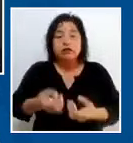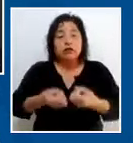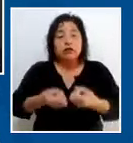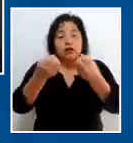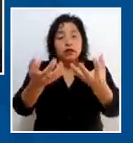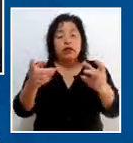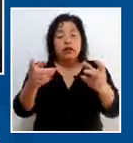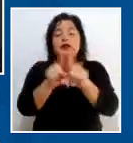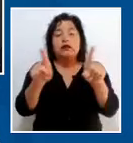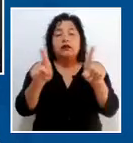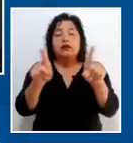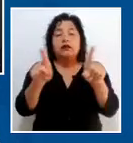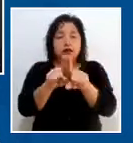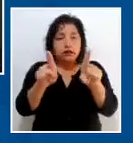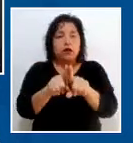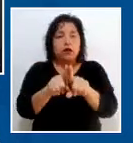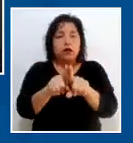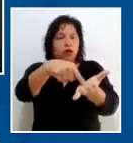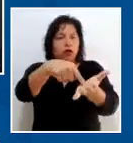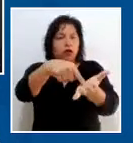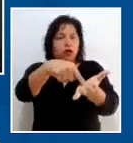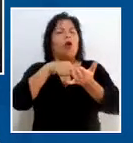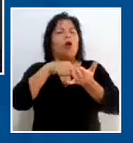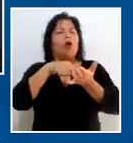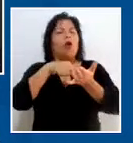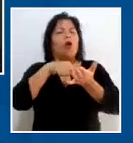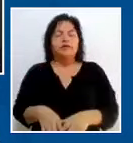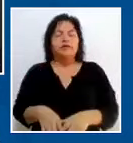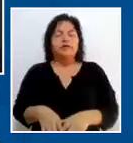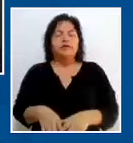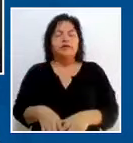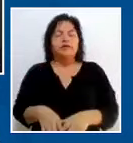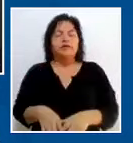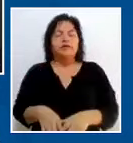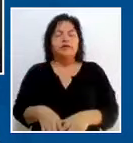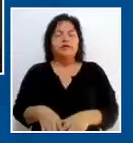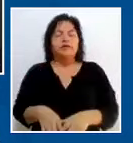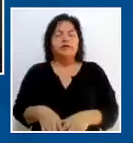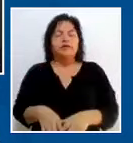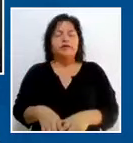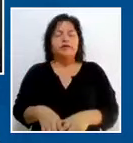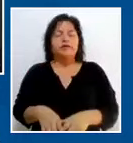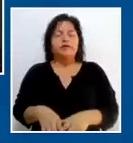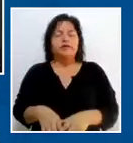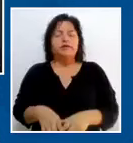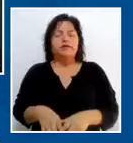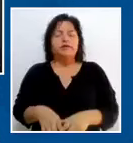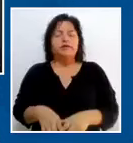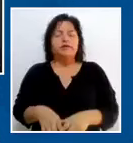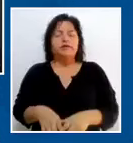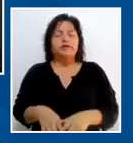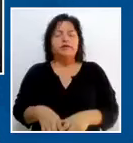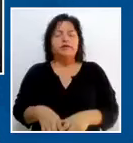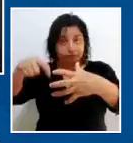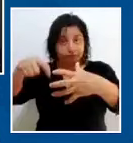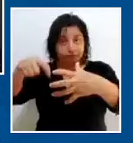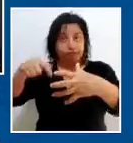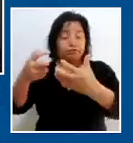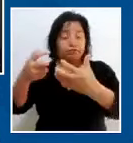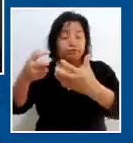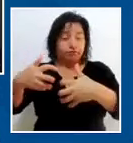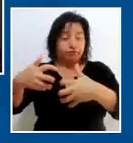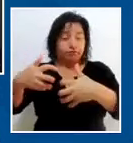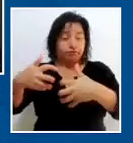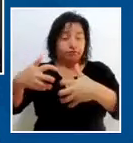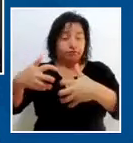brindan también tienen esta obligación. Y en otro, dentro también de las empresas privadas tenemos a las notarías, ¿no?